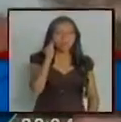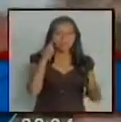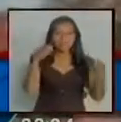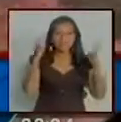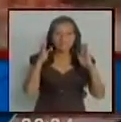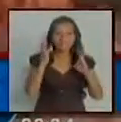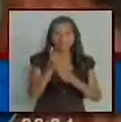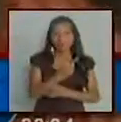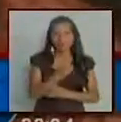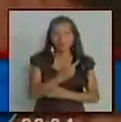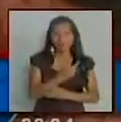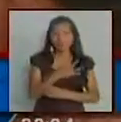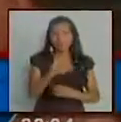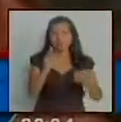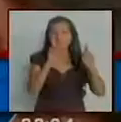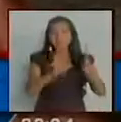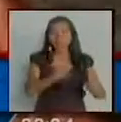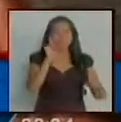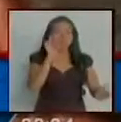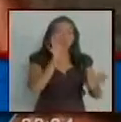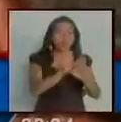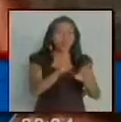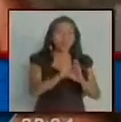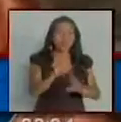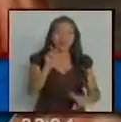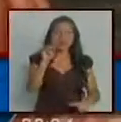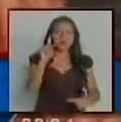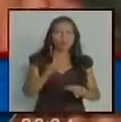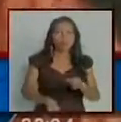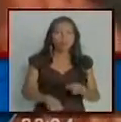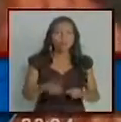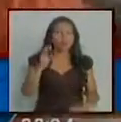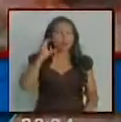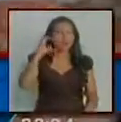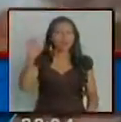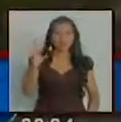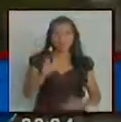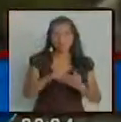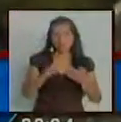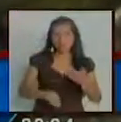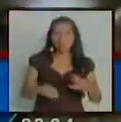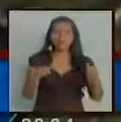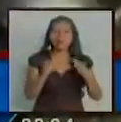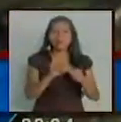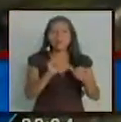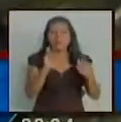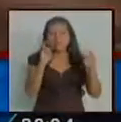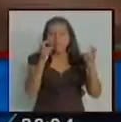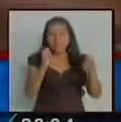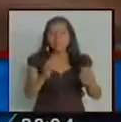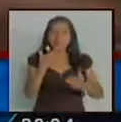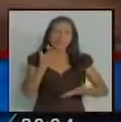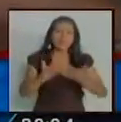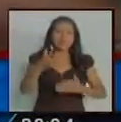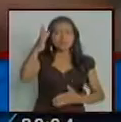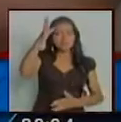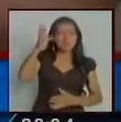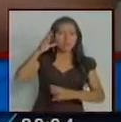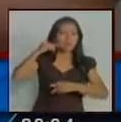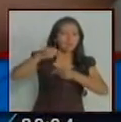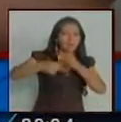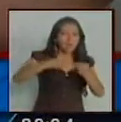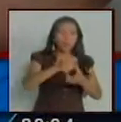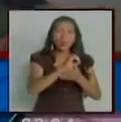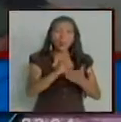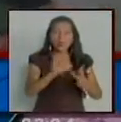bilateral, de tal manera que una persona sorda será incapaz o tendrá problemas para escuchar. Esta puede ser un rasgo hereditario o puede ser consecuencia